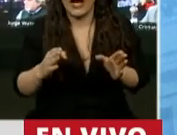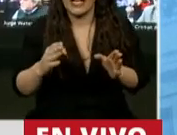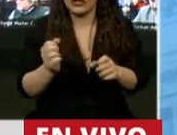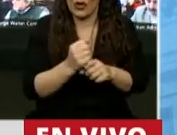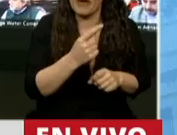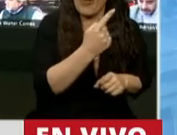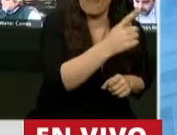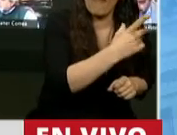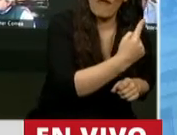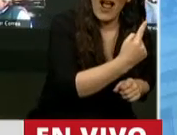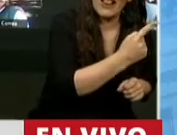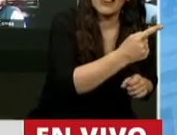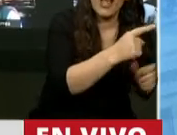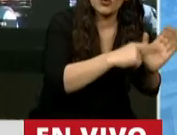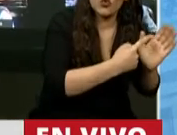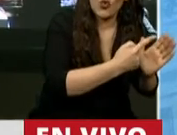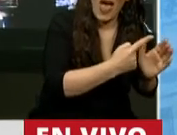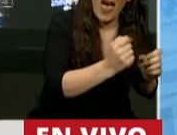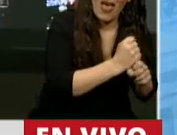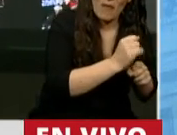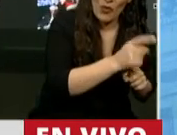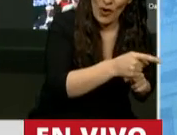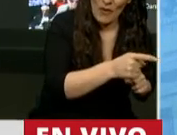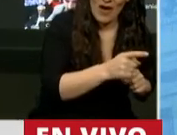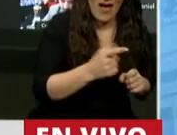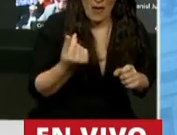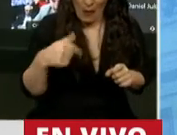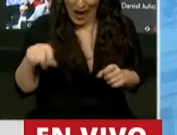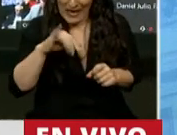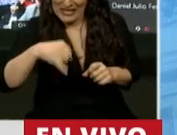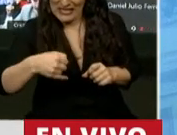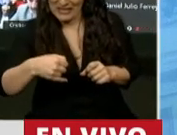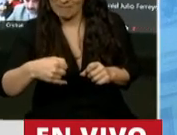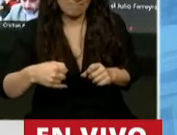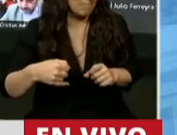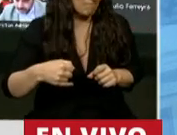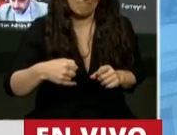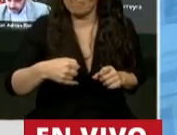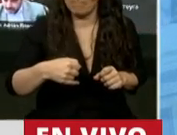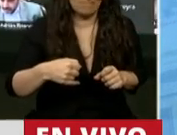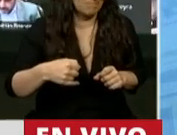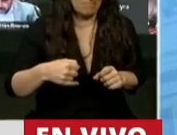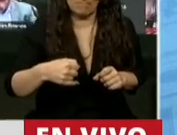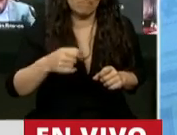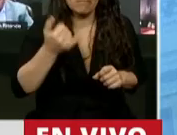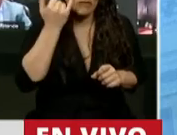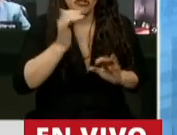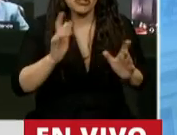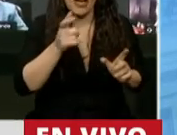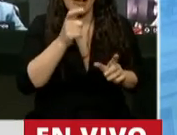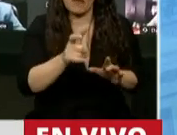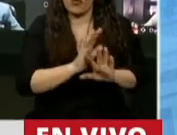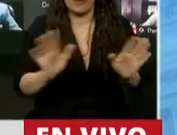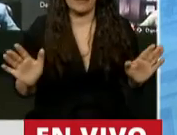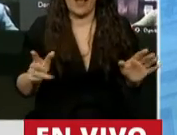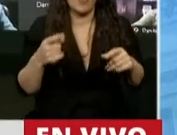de la provincia interesado de la ciudad buenos aires no no lo es y ahí está toda la respuesta y ahí